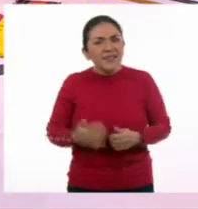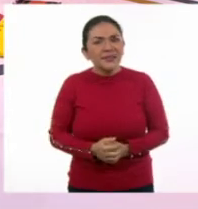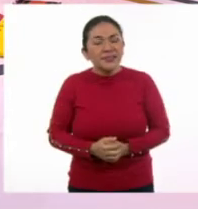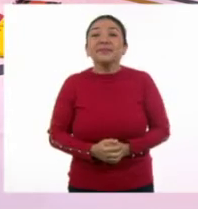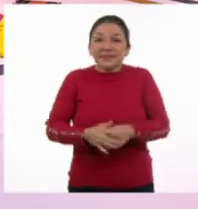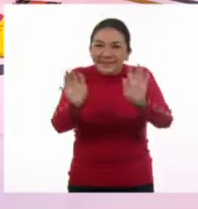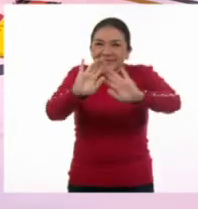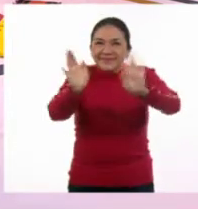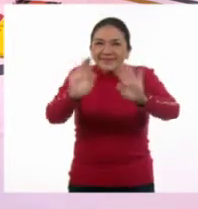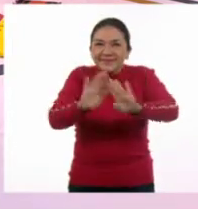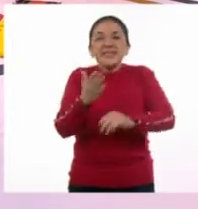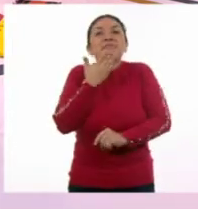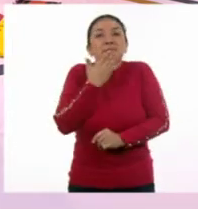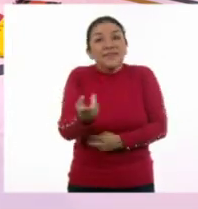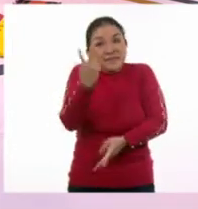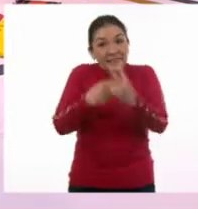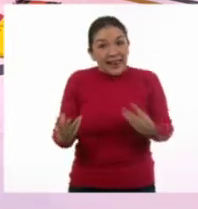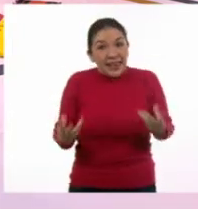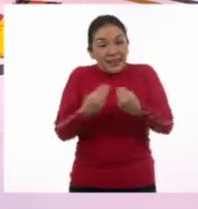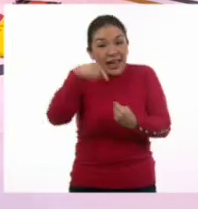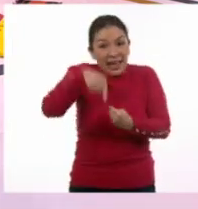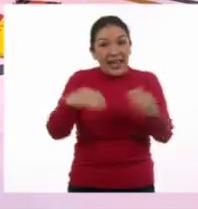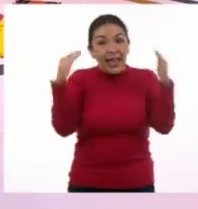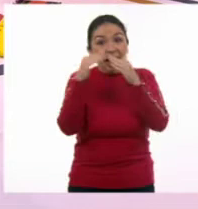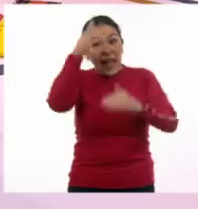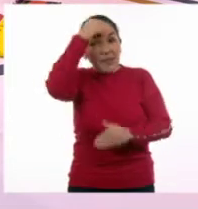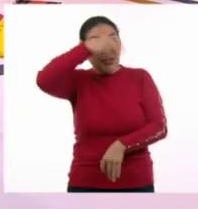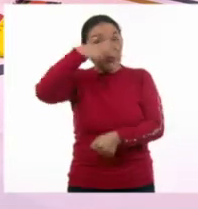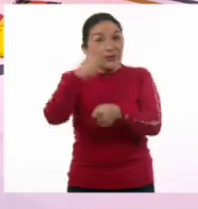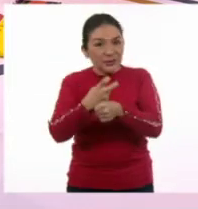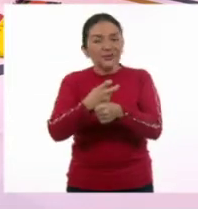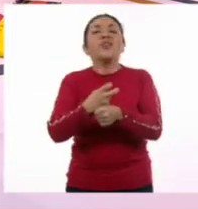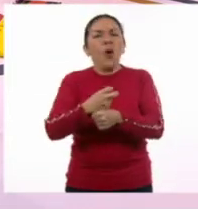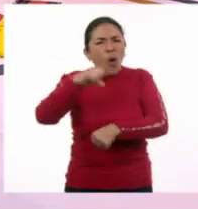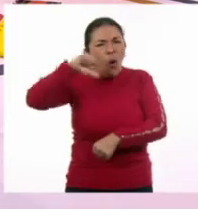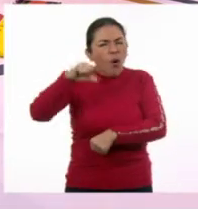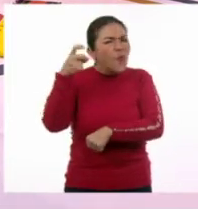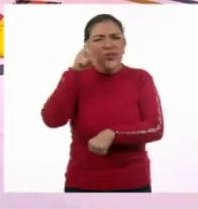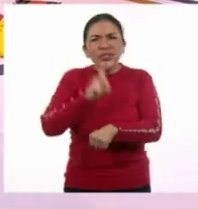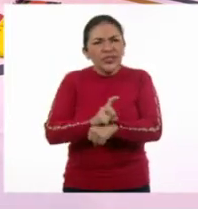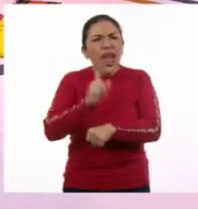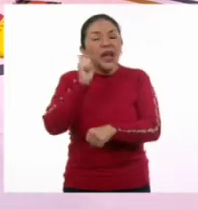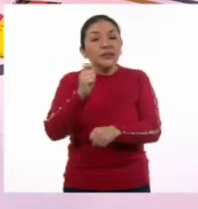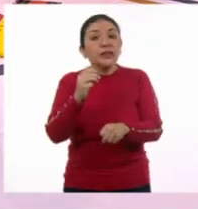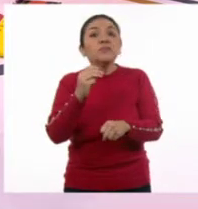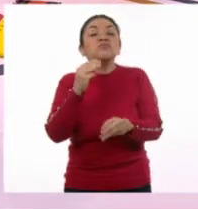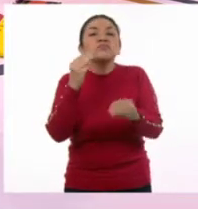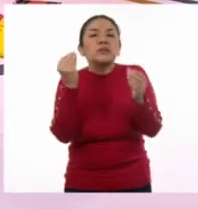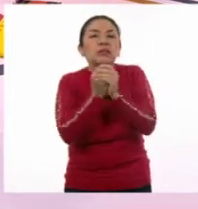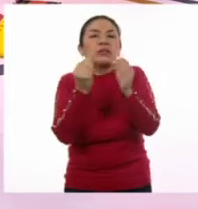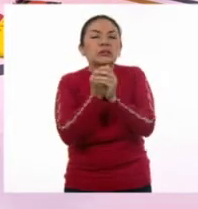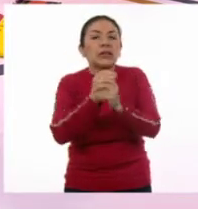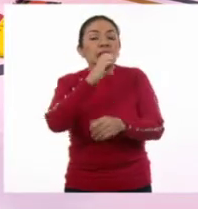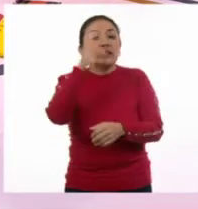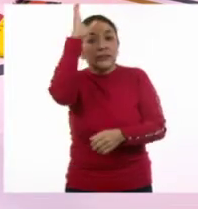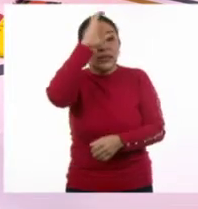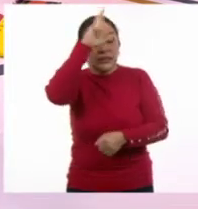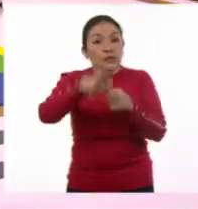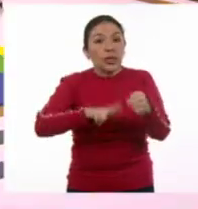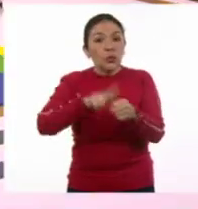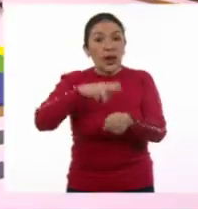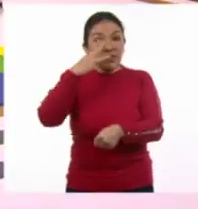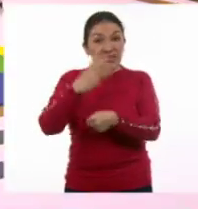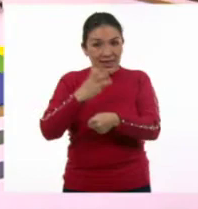hola qué bueno que estén aquí en aprende en casa 2 el día de hoy en la materia de ciencias naturales de tercer